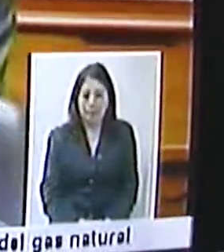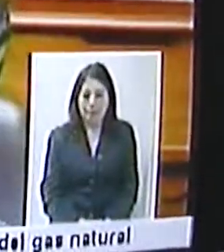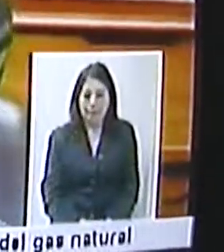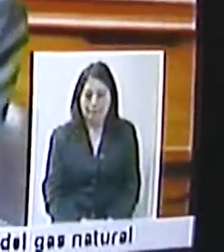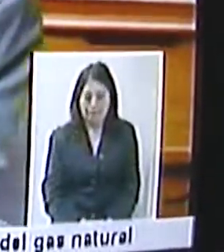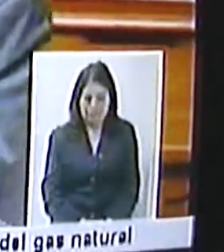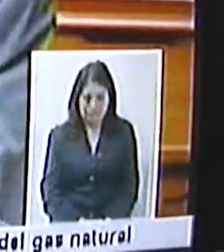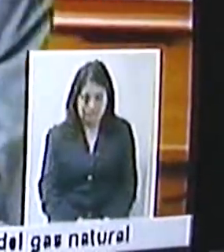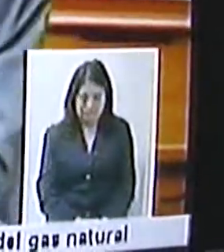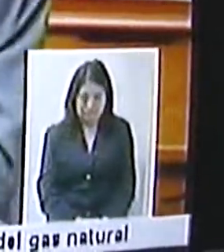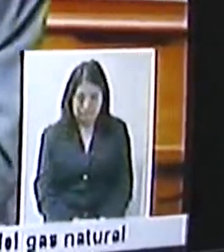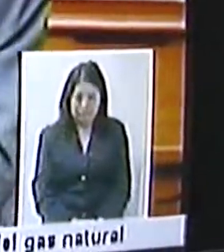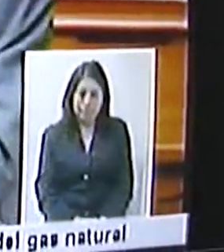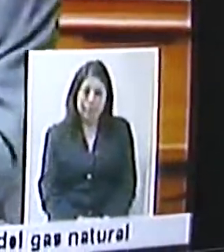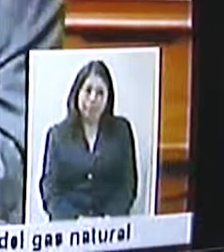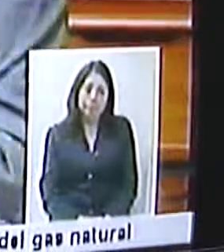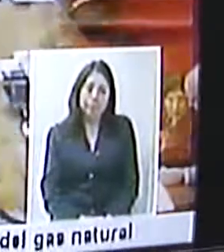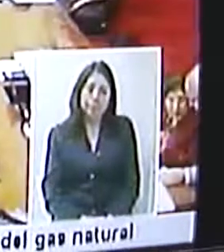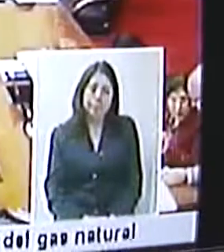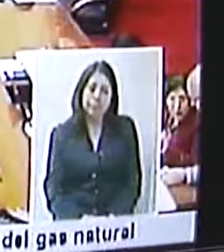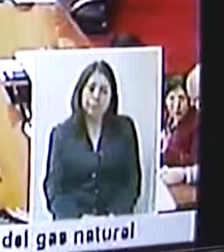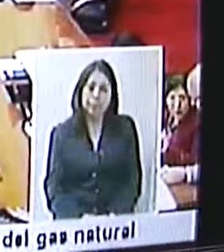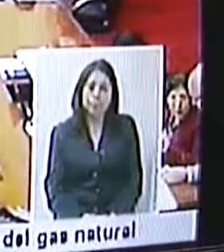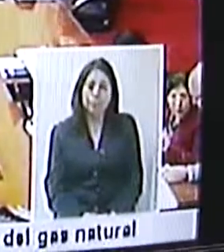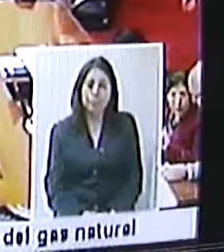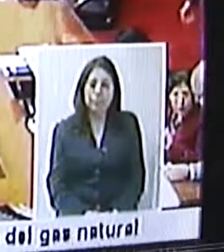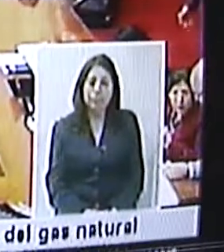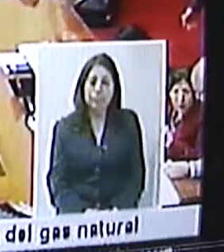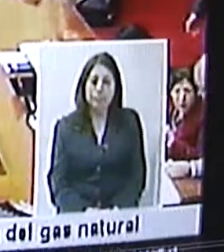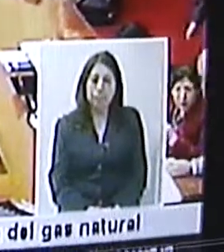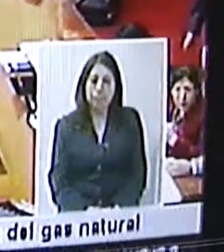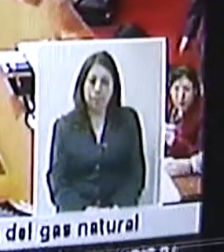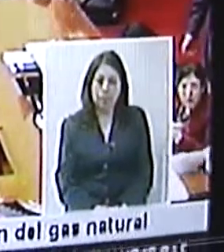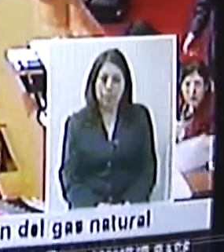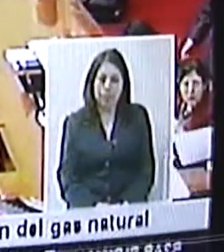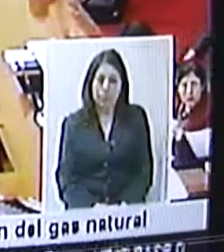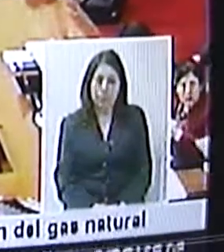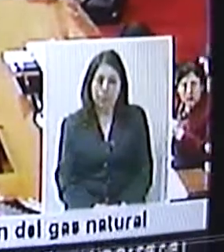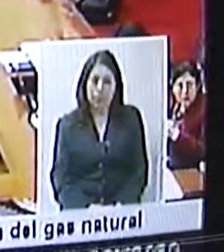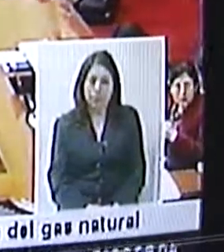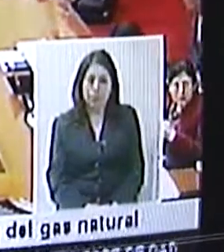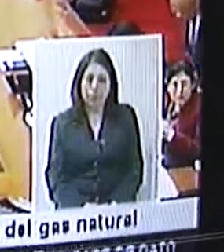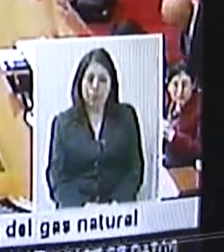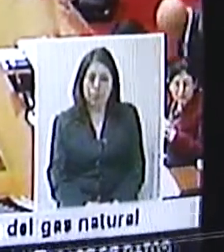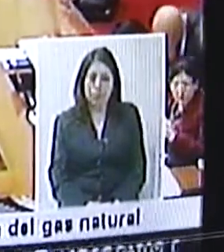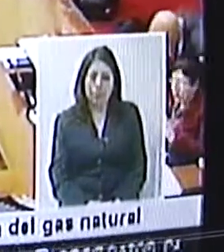señor presidente, congresista Canches. Congresista Canches, tiene la interrupción.